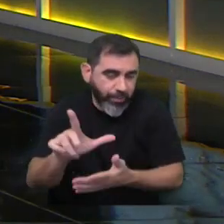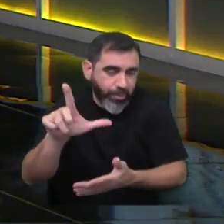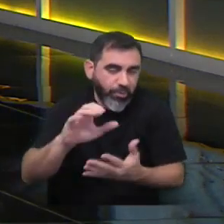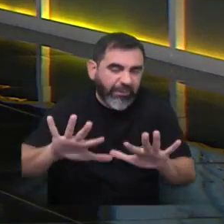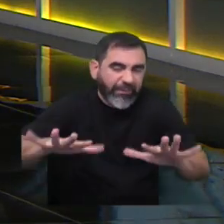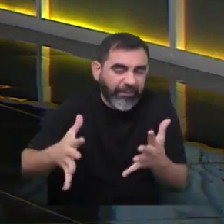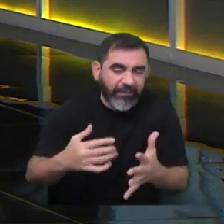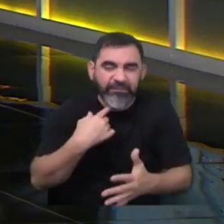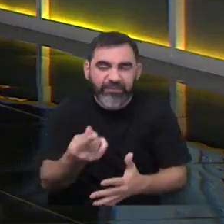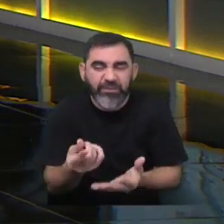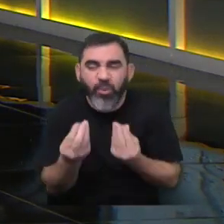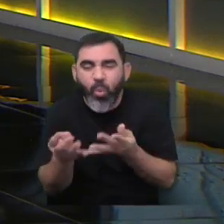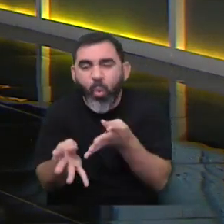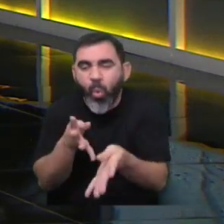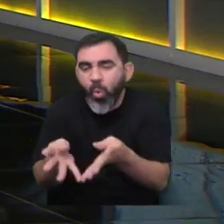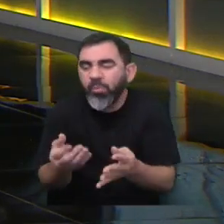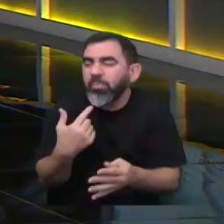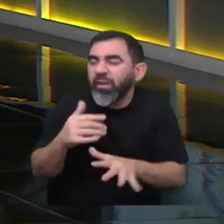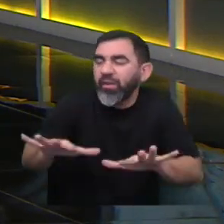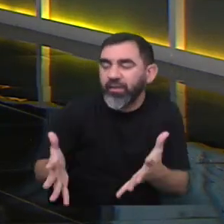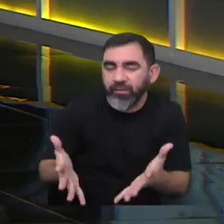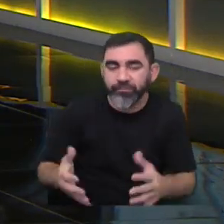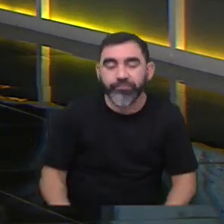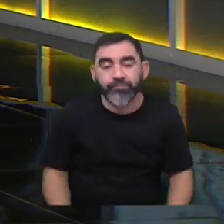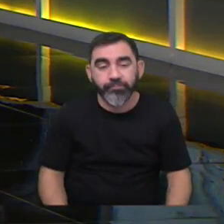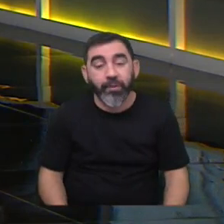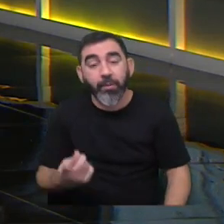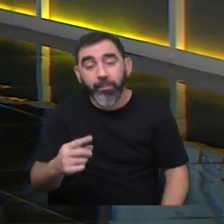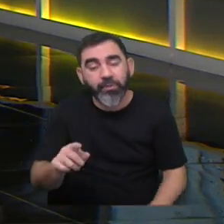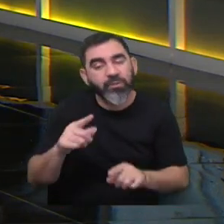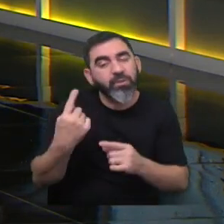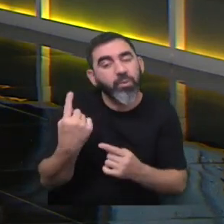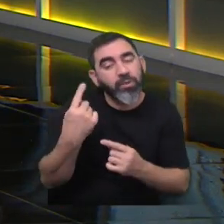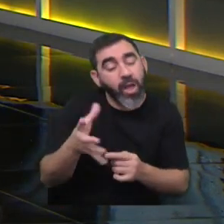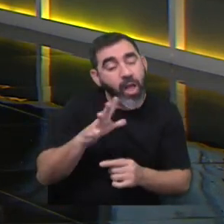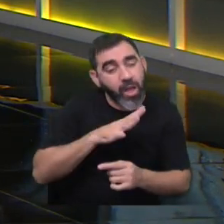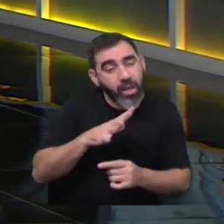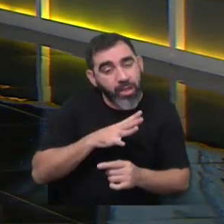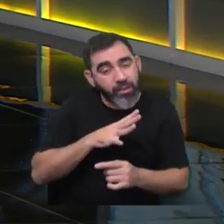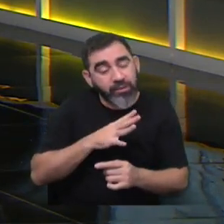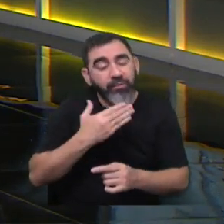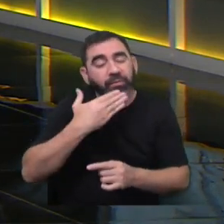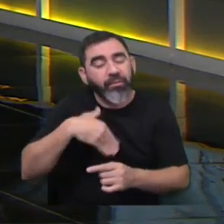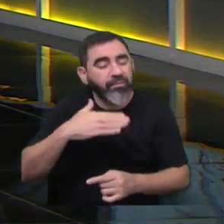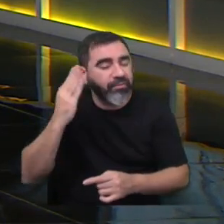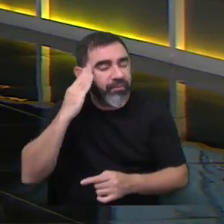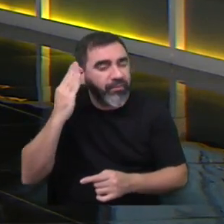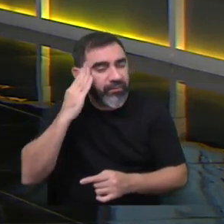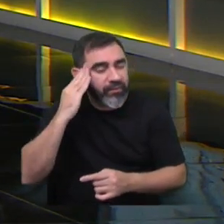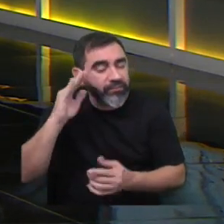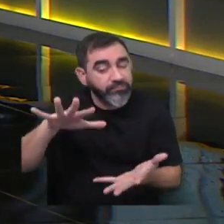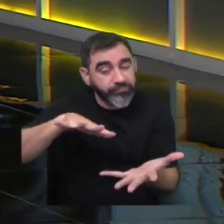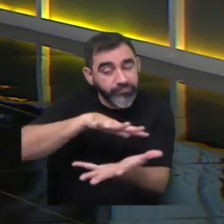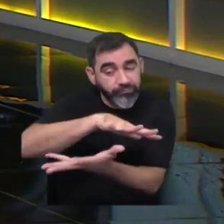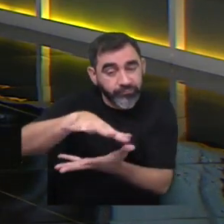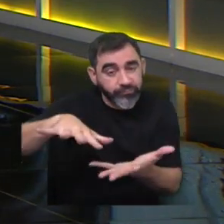qué consisten, cómo funcionan, para qué sirven. Pero nos detuvimos de todos modos para tratar de enterarnos en el área donde